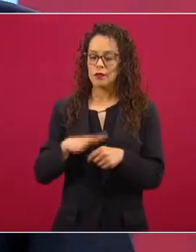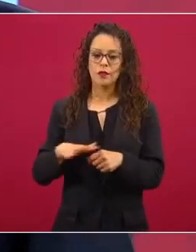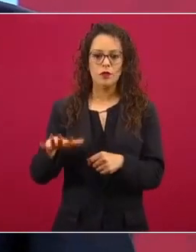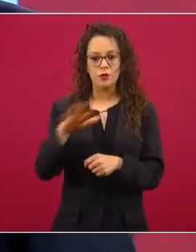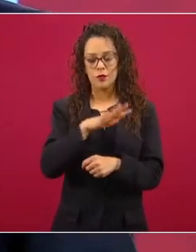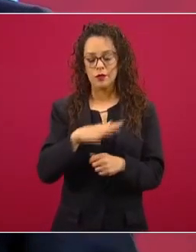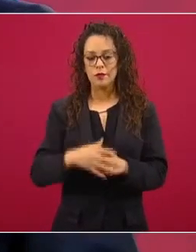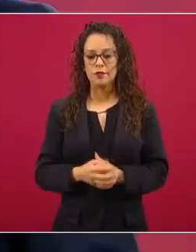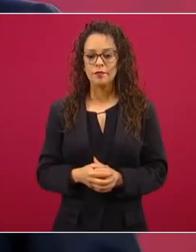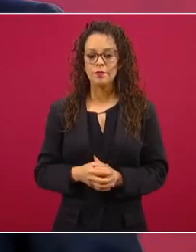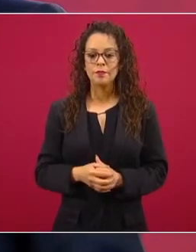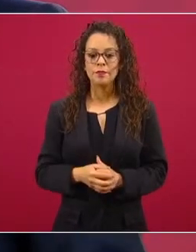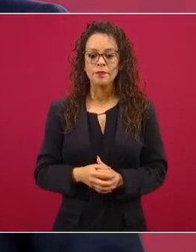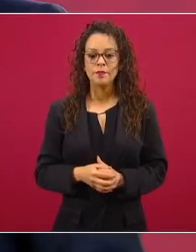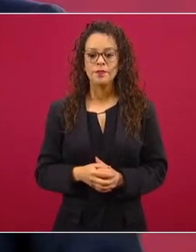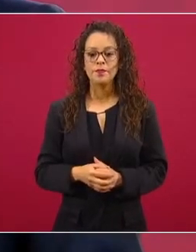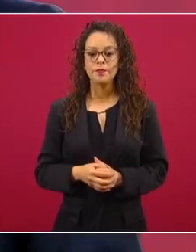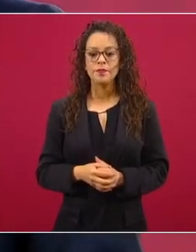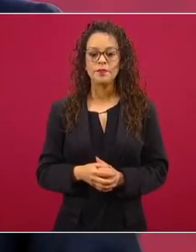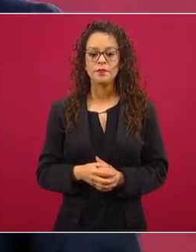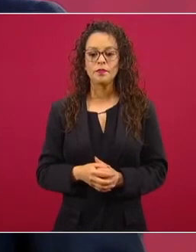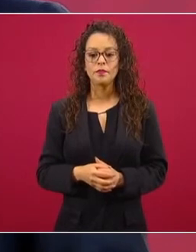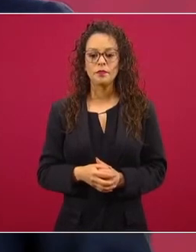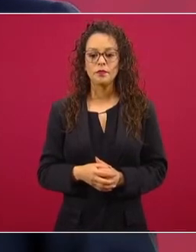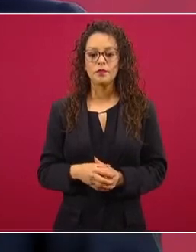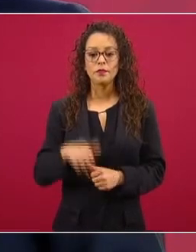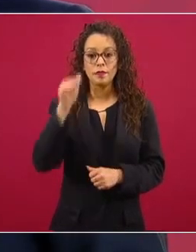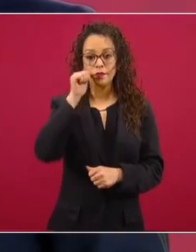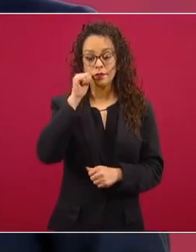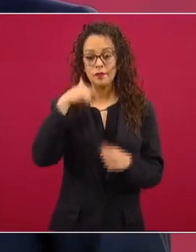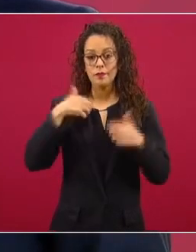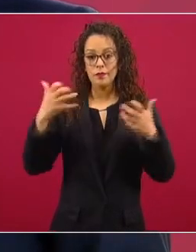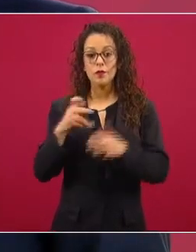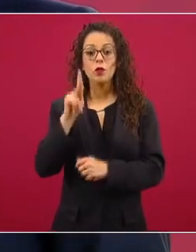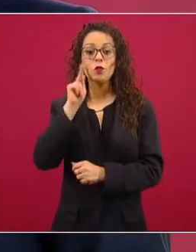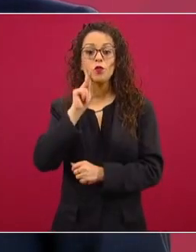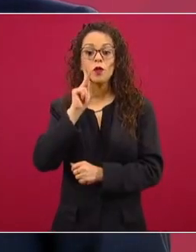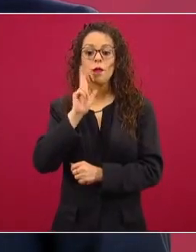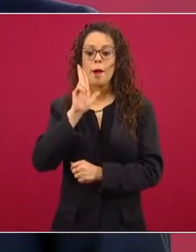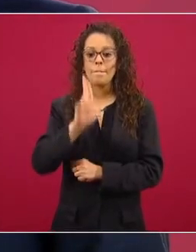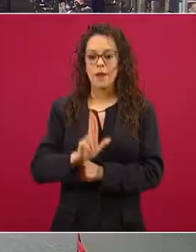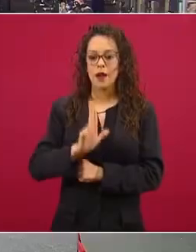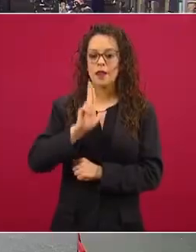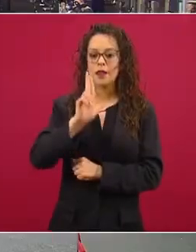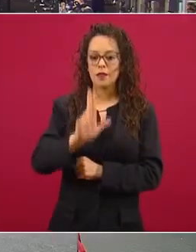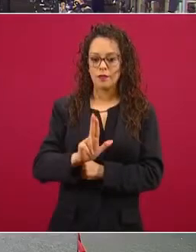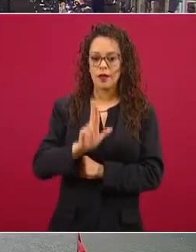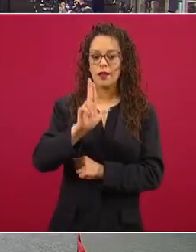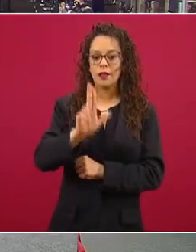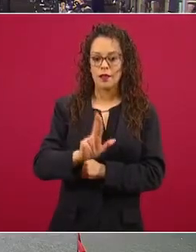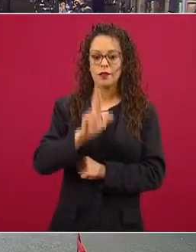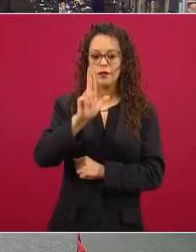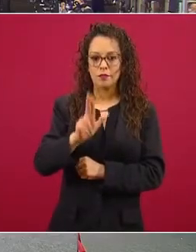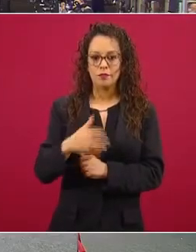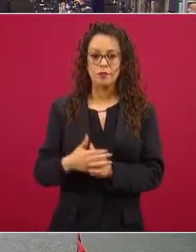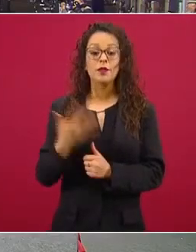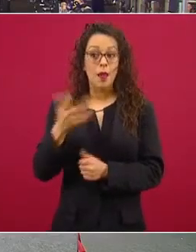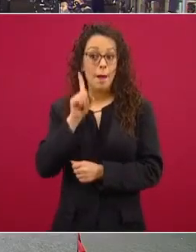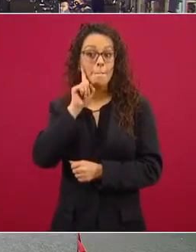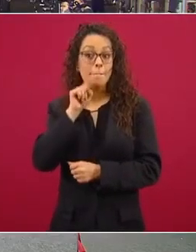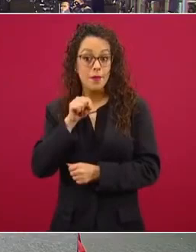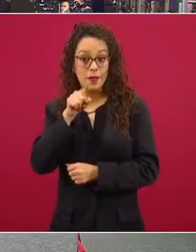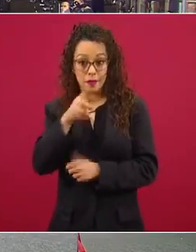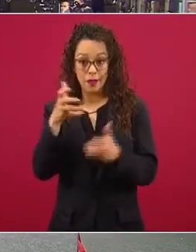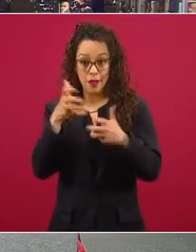Por lo general me hago la prueba los martes. Digamos que mañana se va, se le tocaría. Mañana